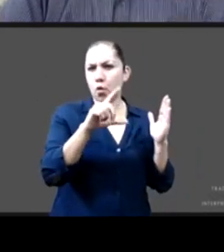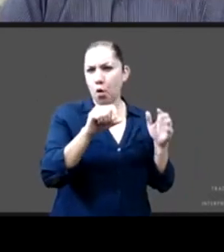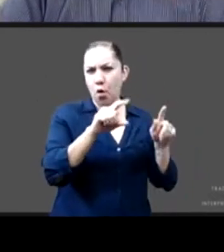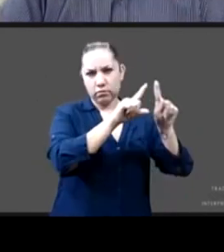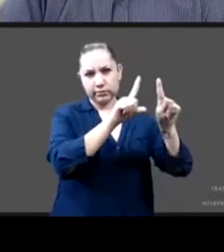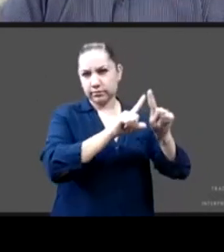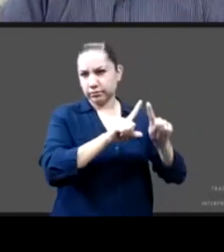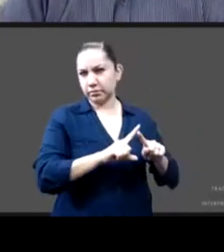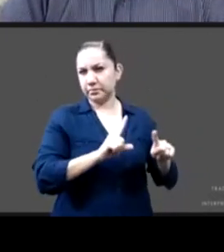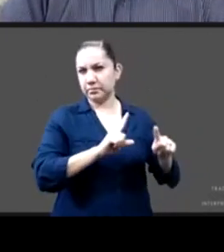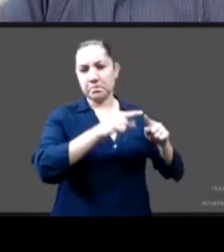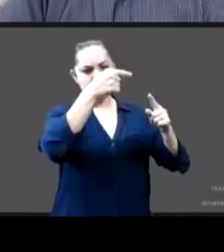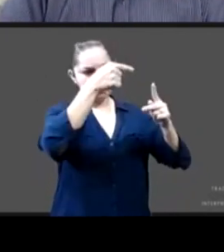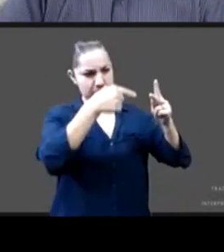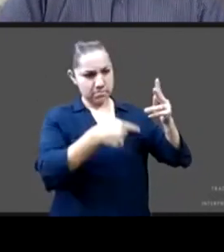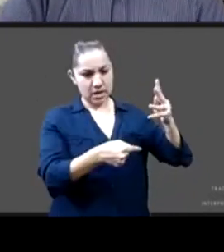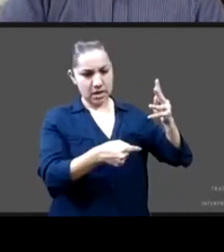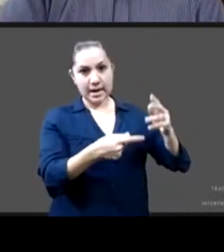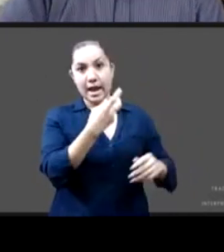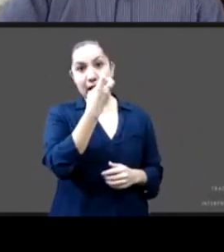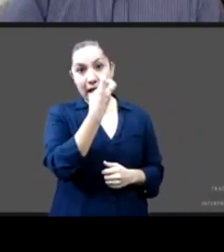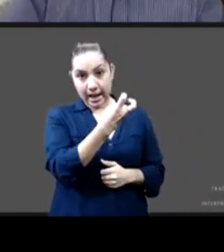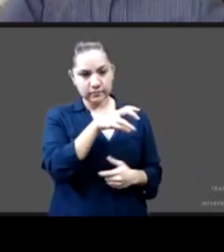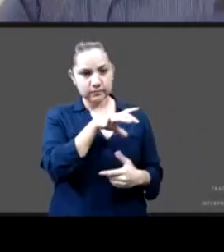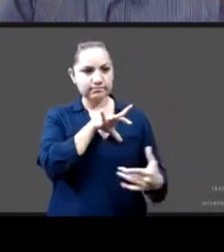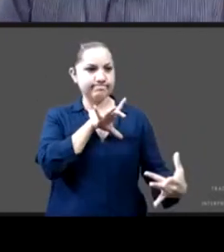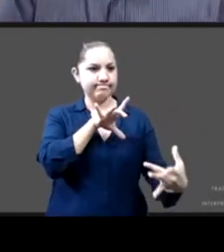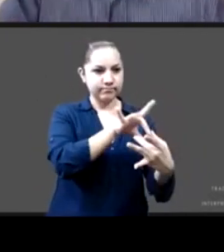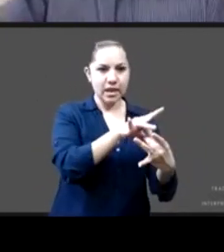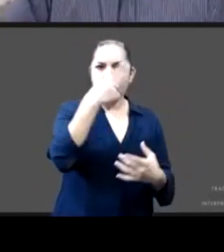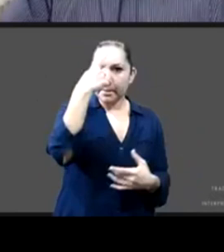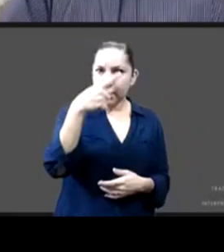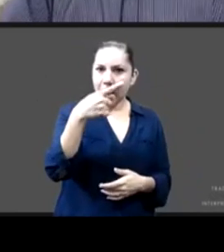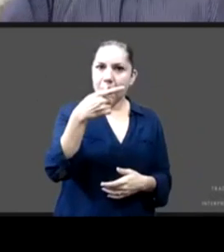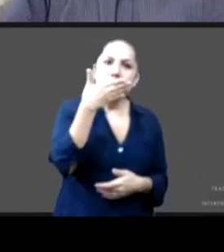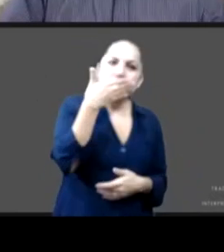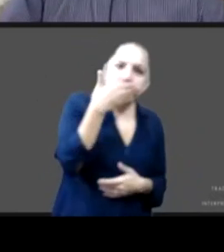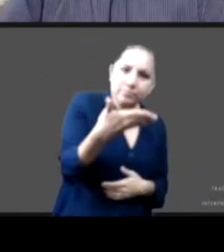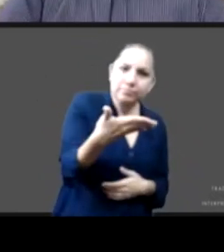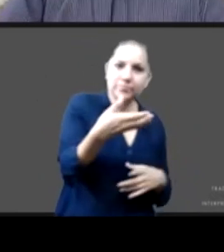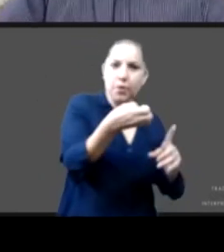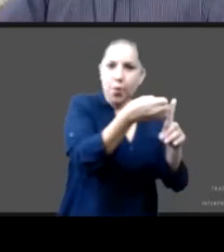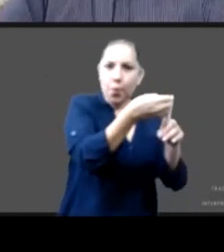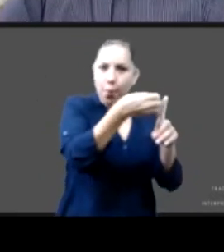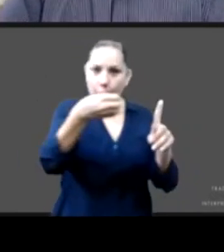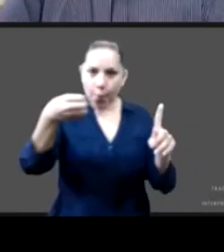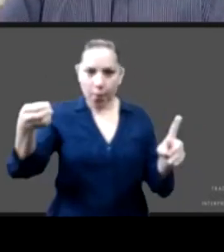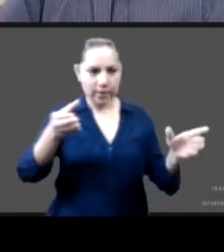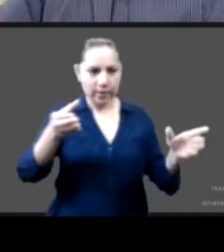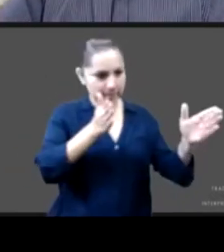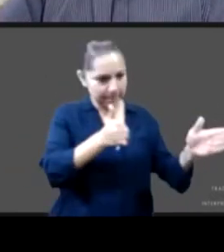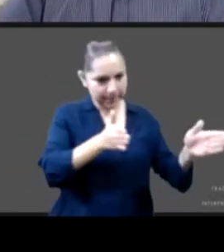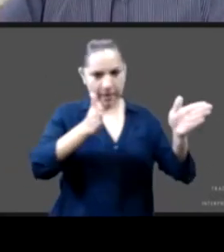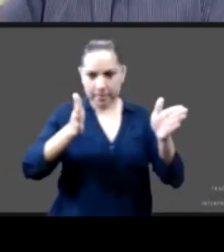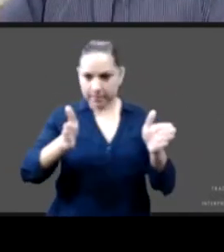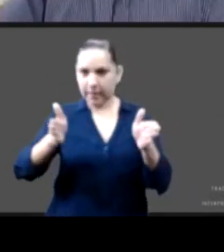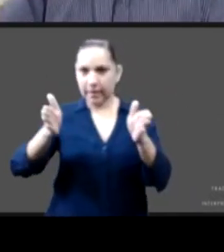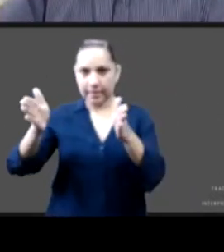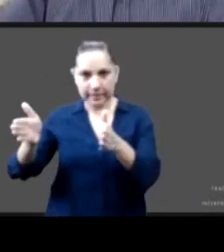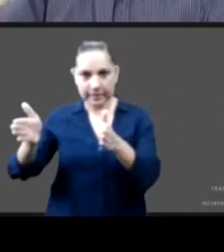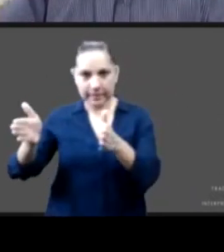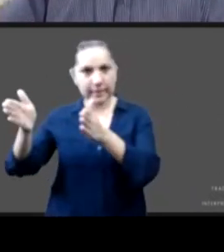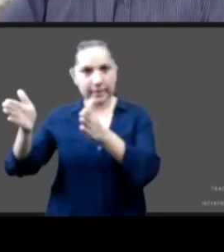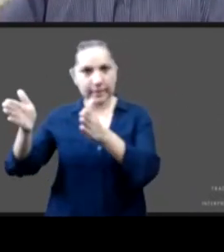manera ordenada, metodológica y sistematizada esté dando los informes que